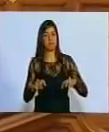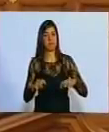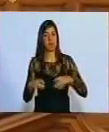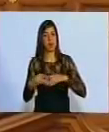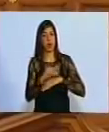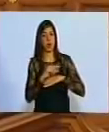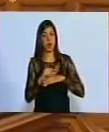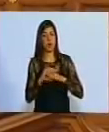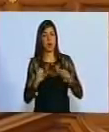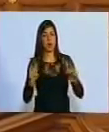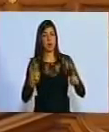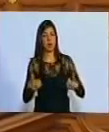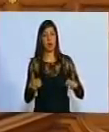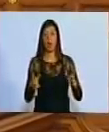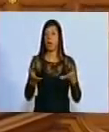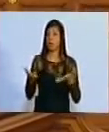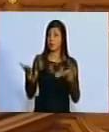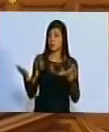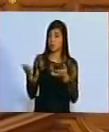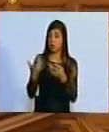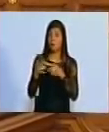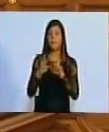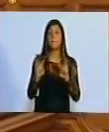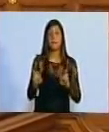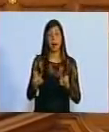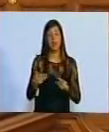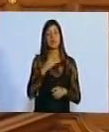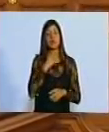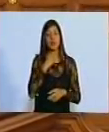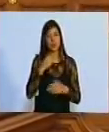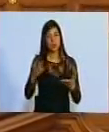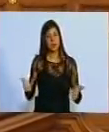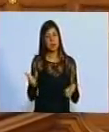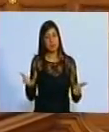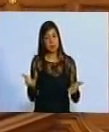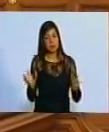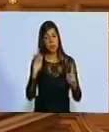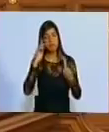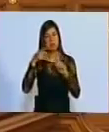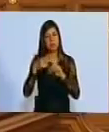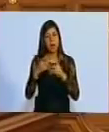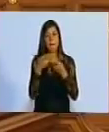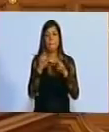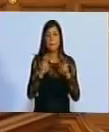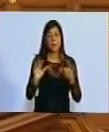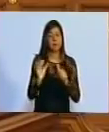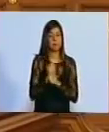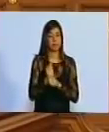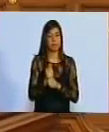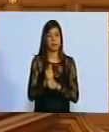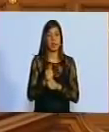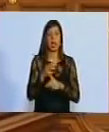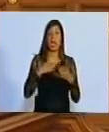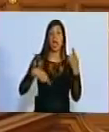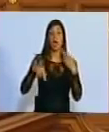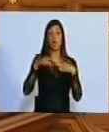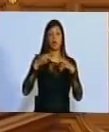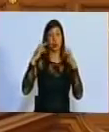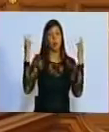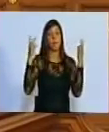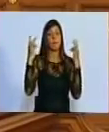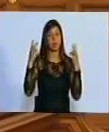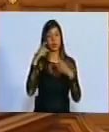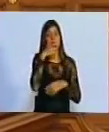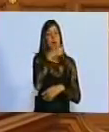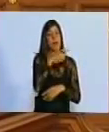que permanentemente ha promovido la paz como única vía posible. Estas victorias son de la revolución, de nuestro